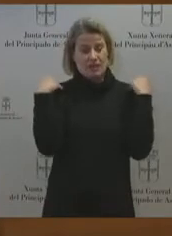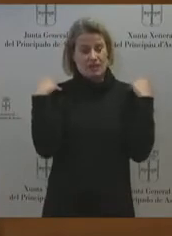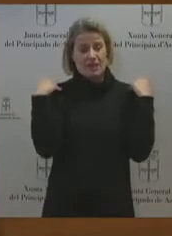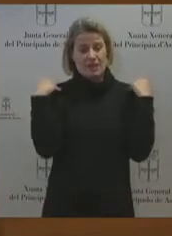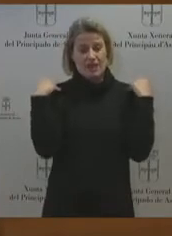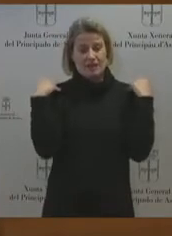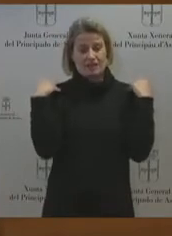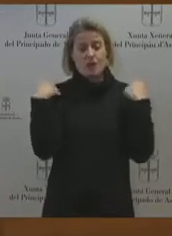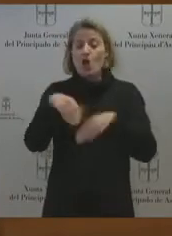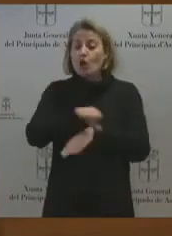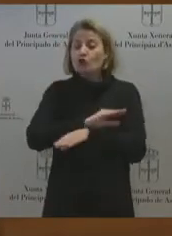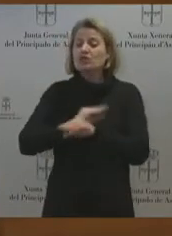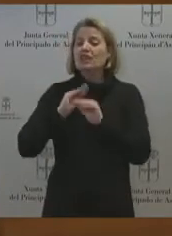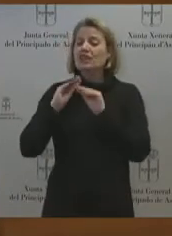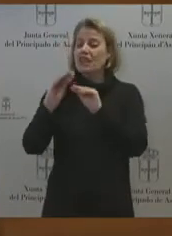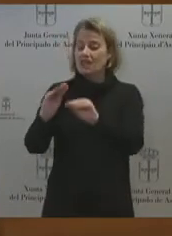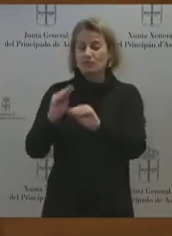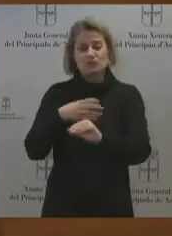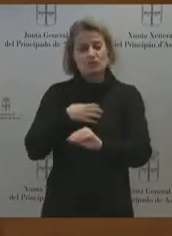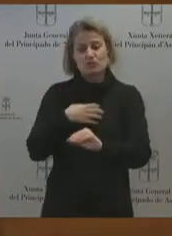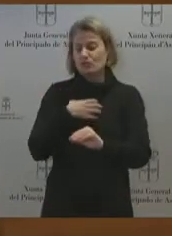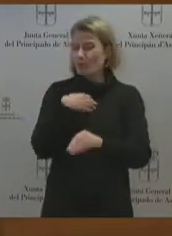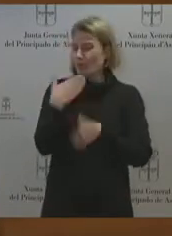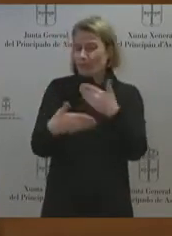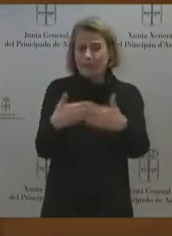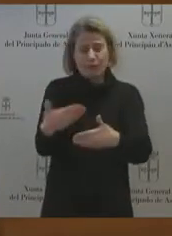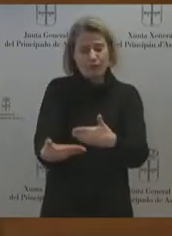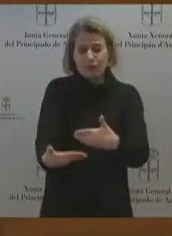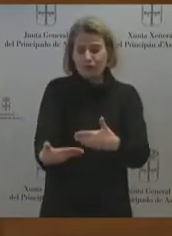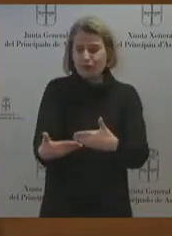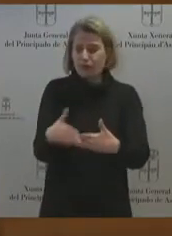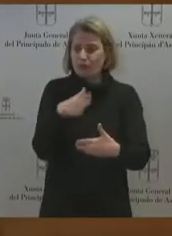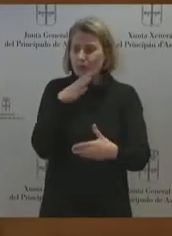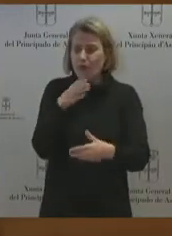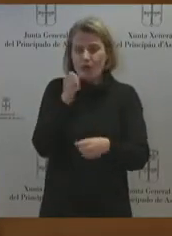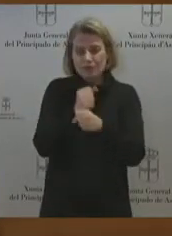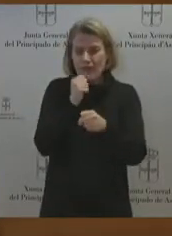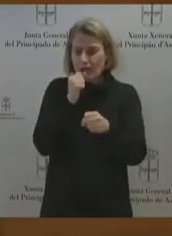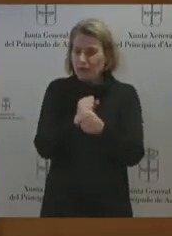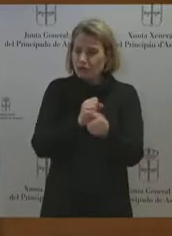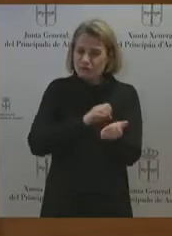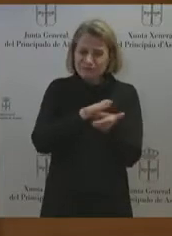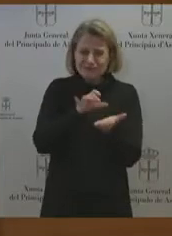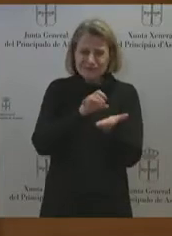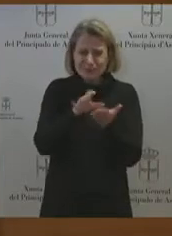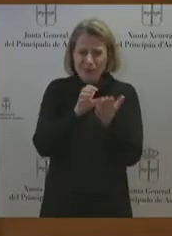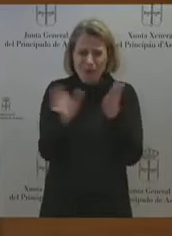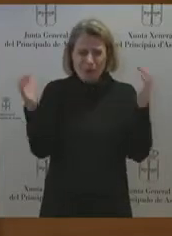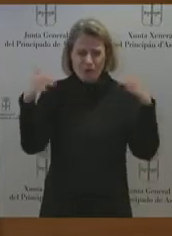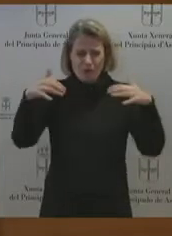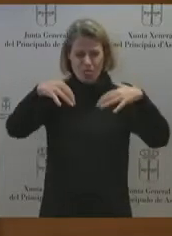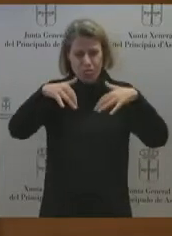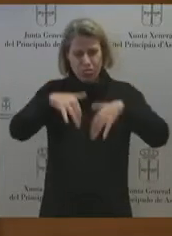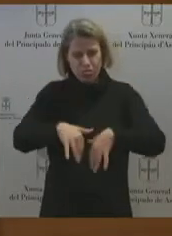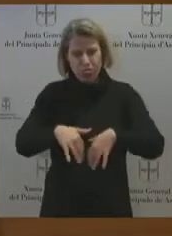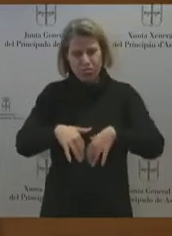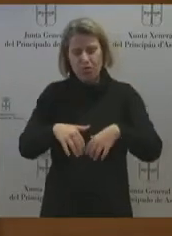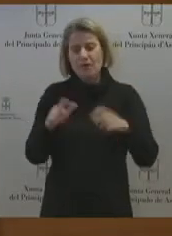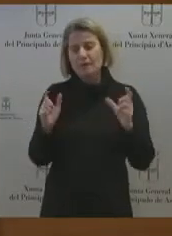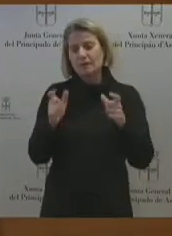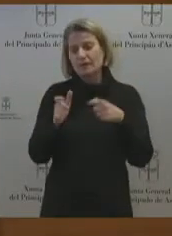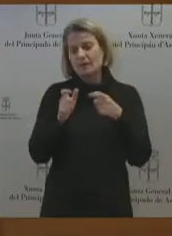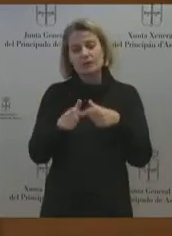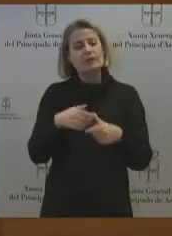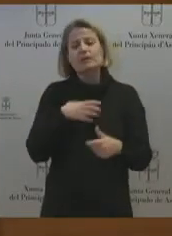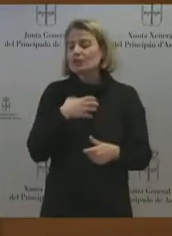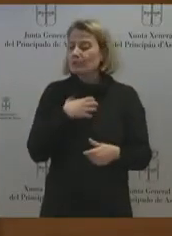misma dinámica de destrucción de empleo. No podemos permitir, señor consejero, que se sigan avalando actitudes que calificamos como poco